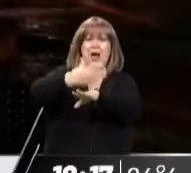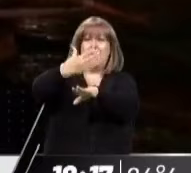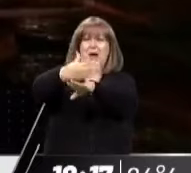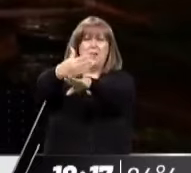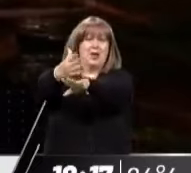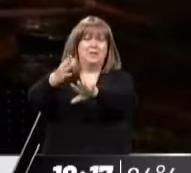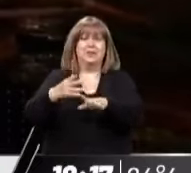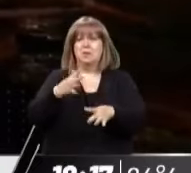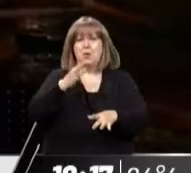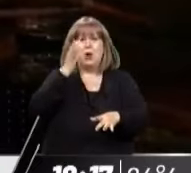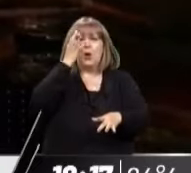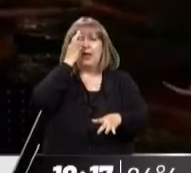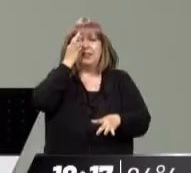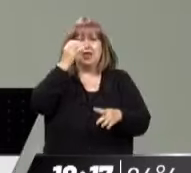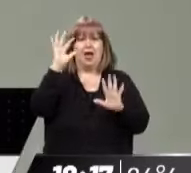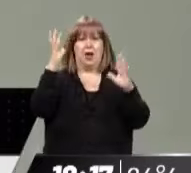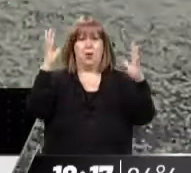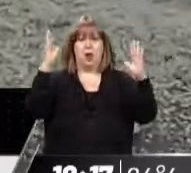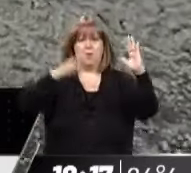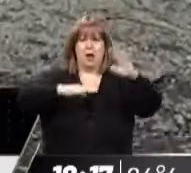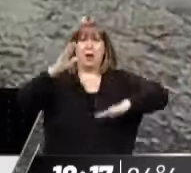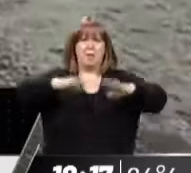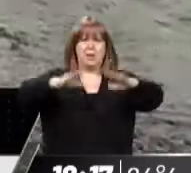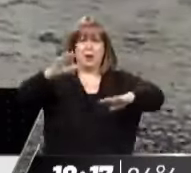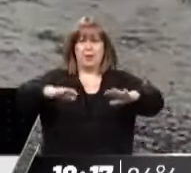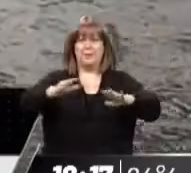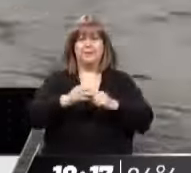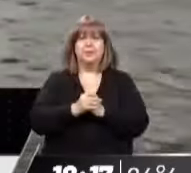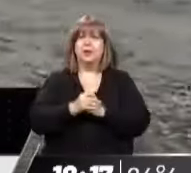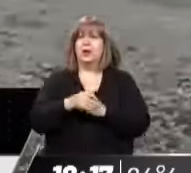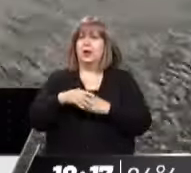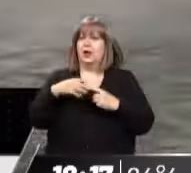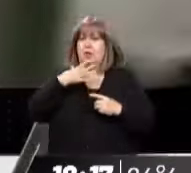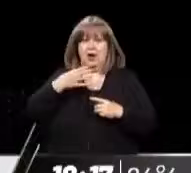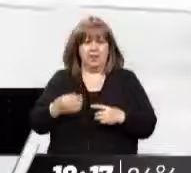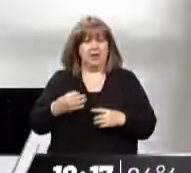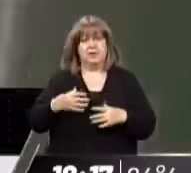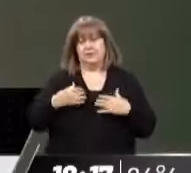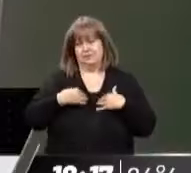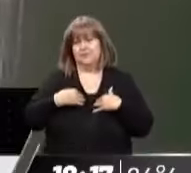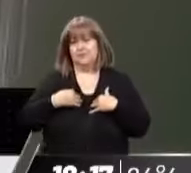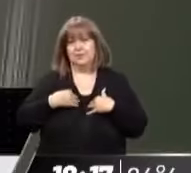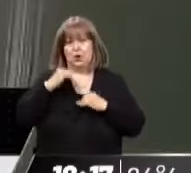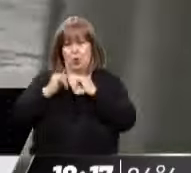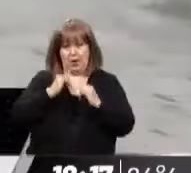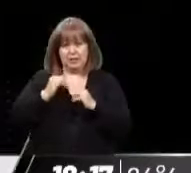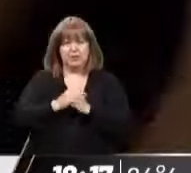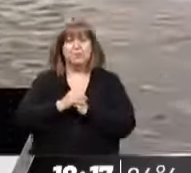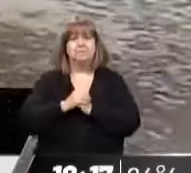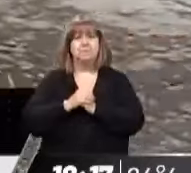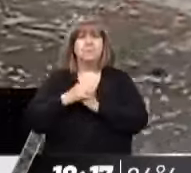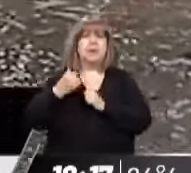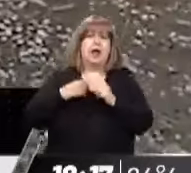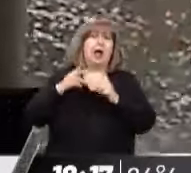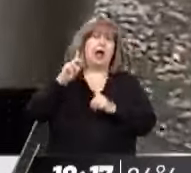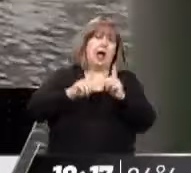haber habido más de 20 árboles caídos seguro. Ayer se trabajó en el marco de la urgencia, hubo mucha caída de árbol, cables cortados, hay sectores